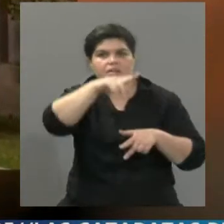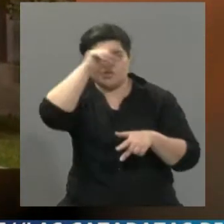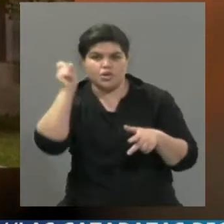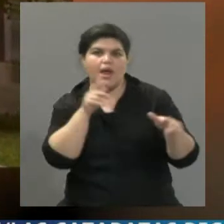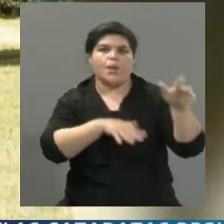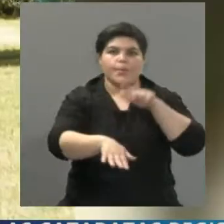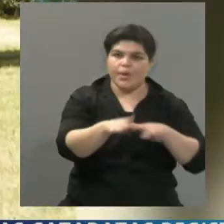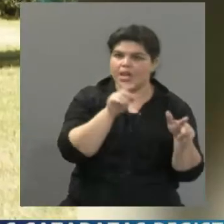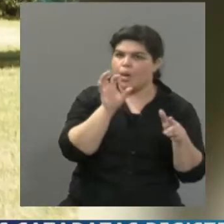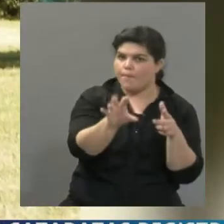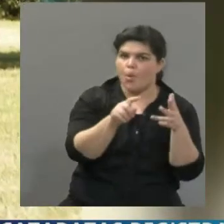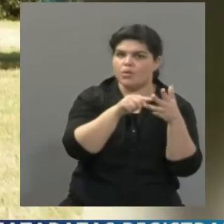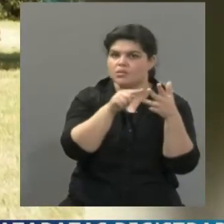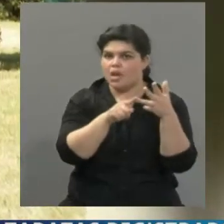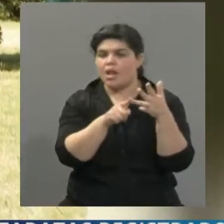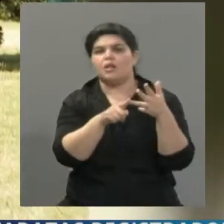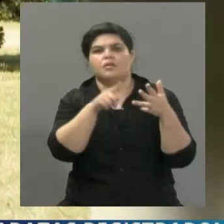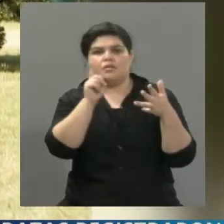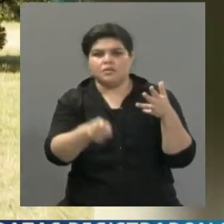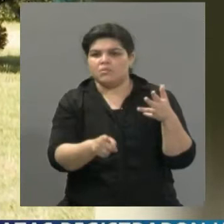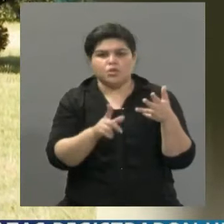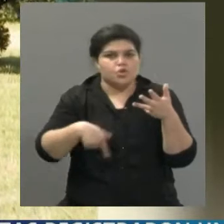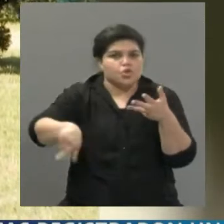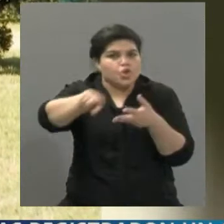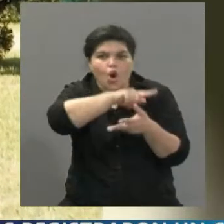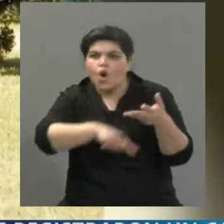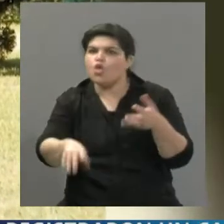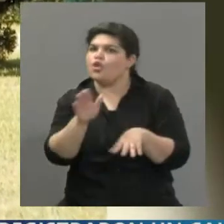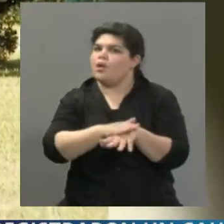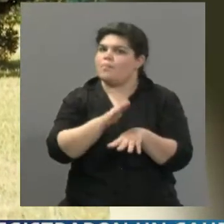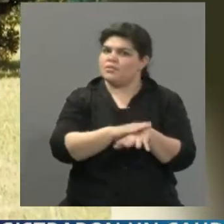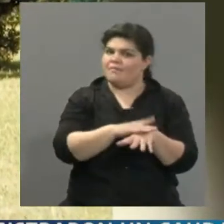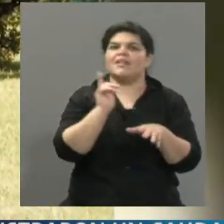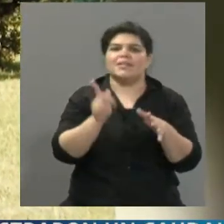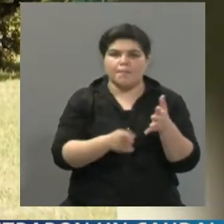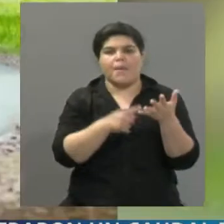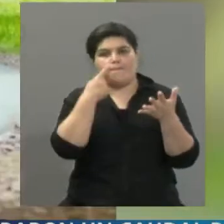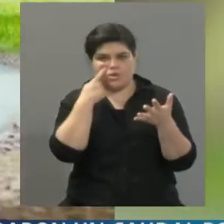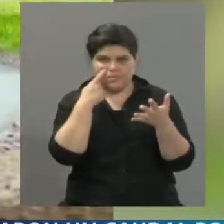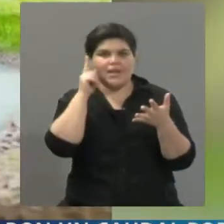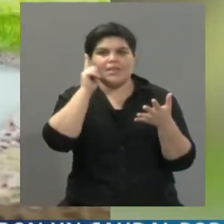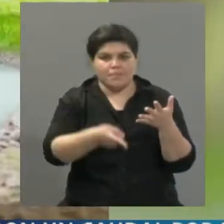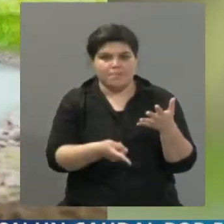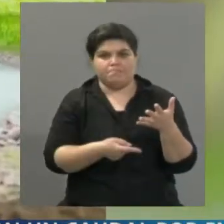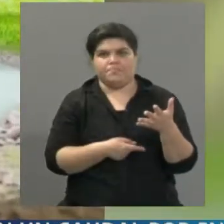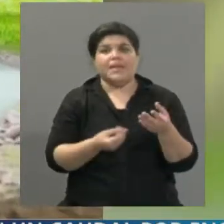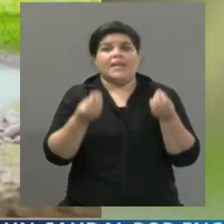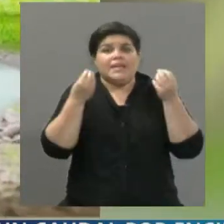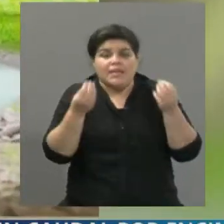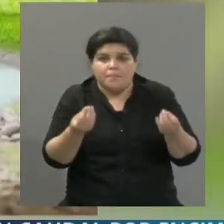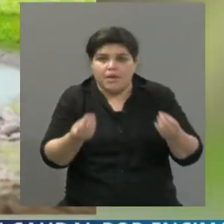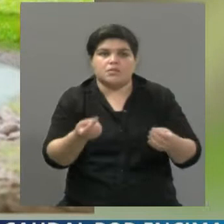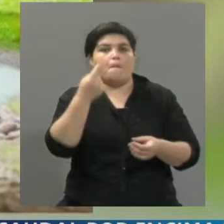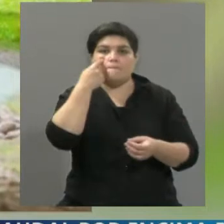instituciones que tienen a cargo árboles, pero principalmente está el problema en los municipios. Son autónomos, ellos